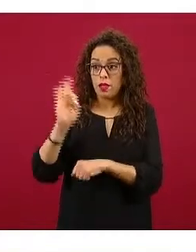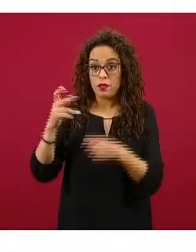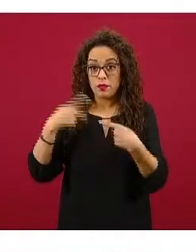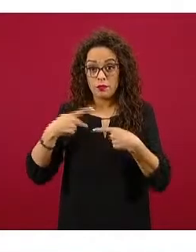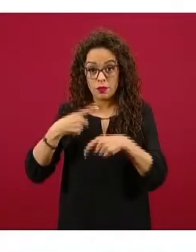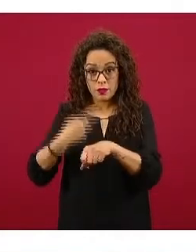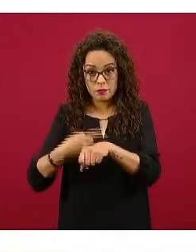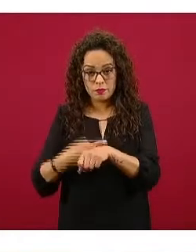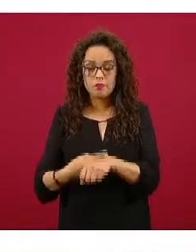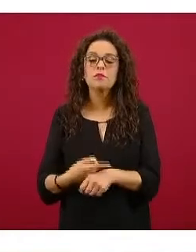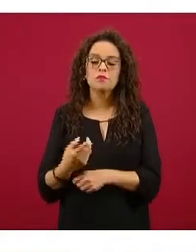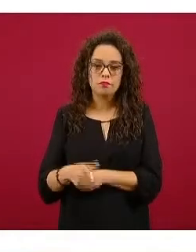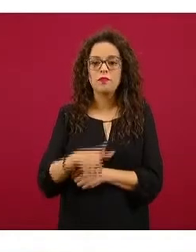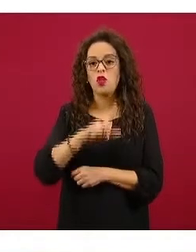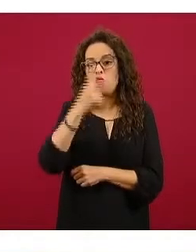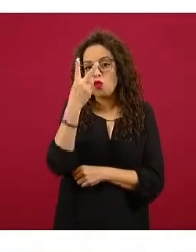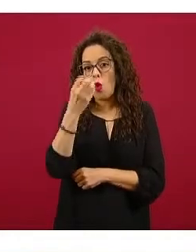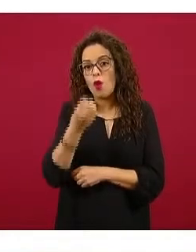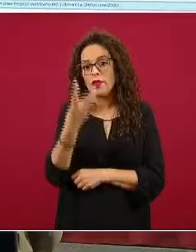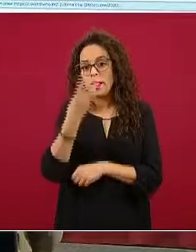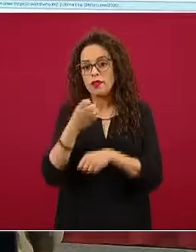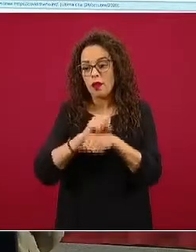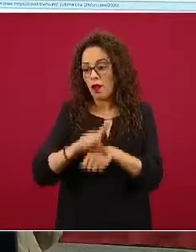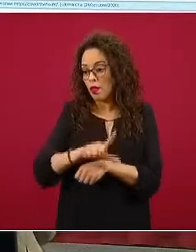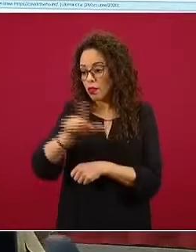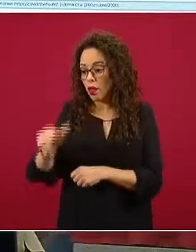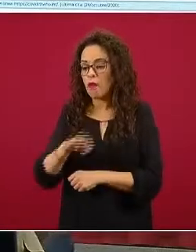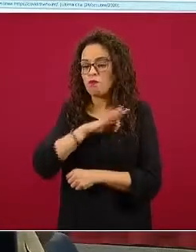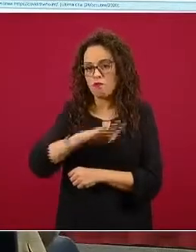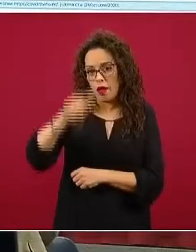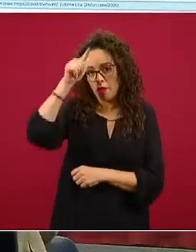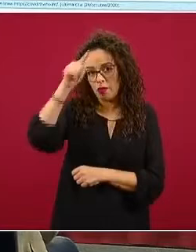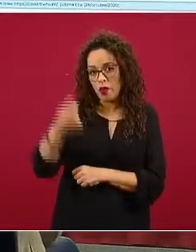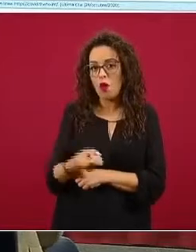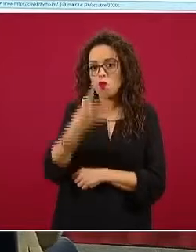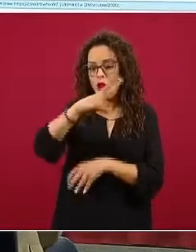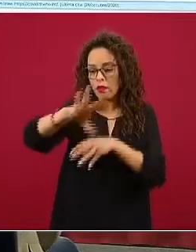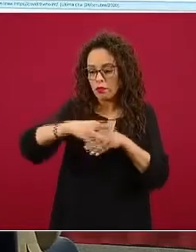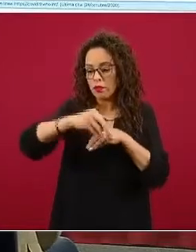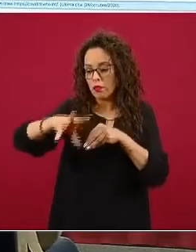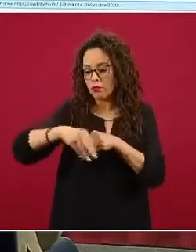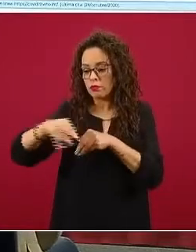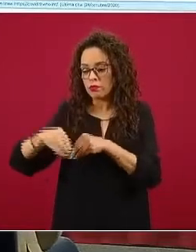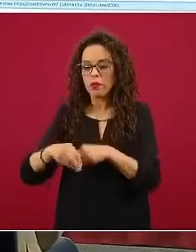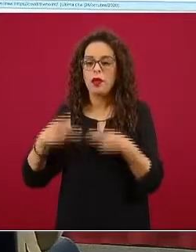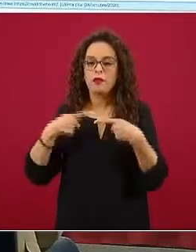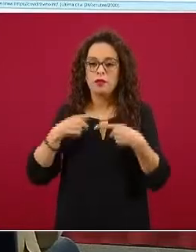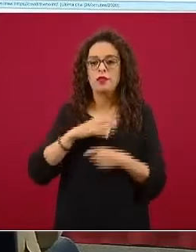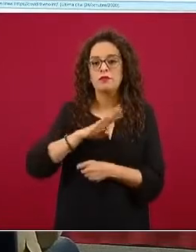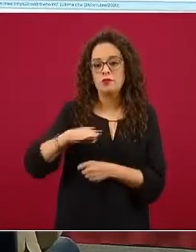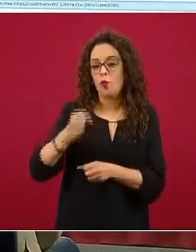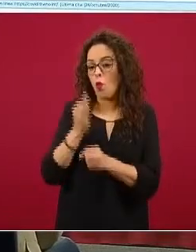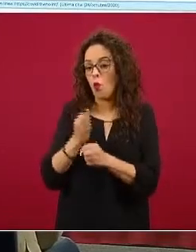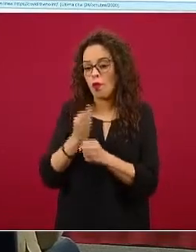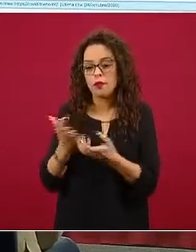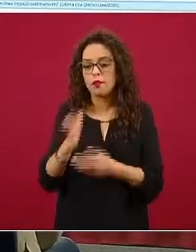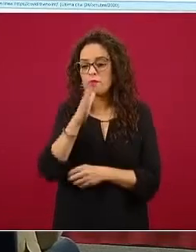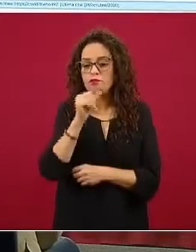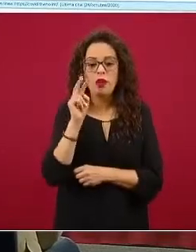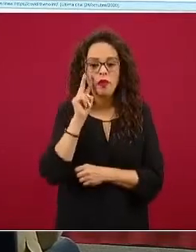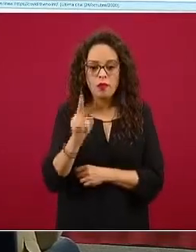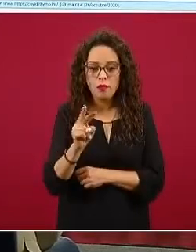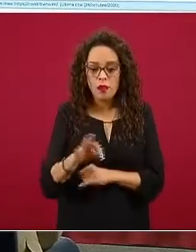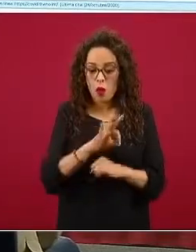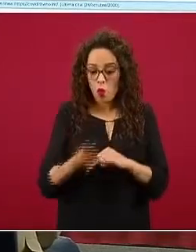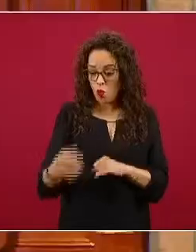3 semanas después, pudiéramos también ver un incremento. Hasta el momento todavía no lo vemos, como decimos más bien en los últimos 2